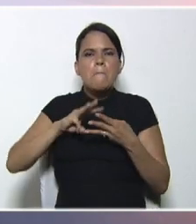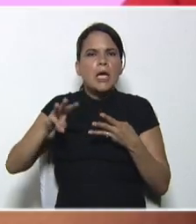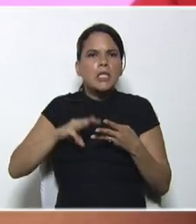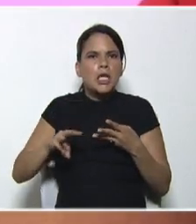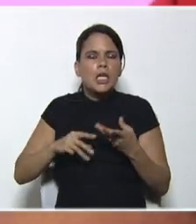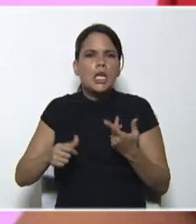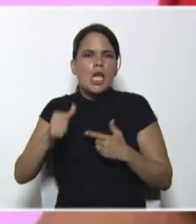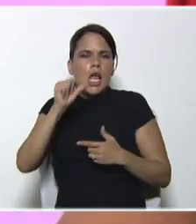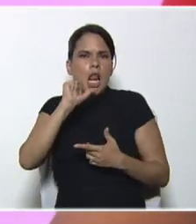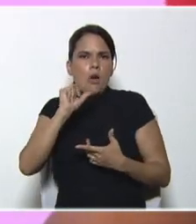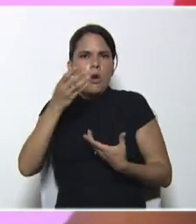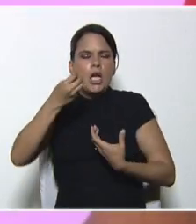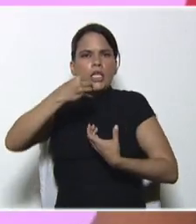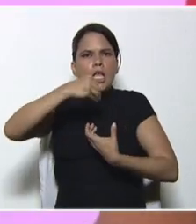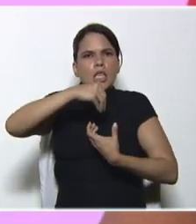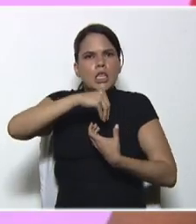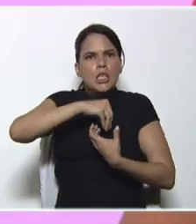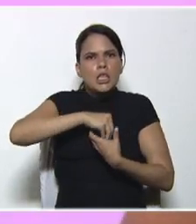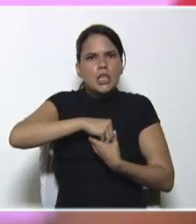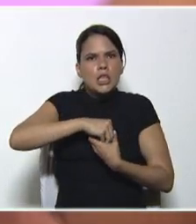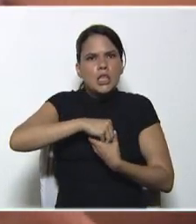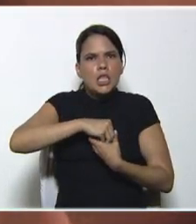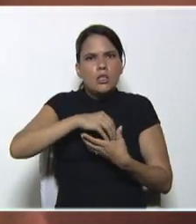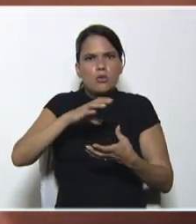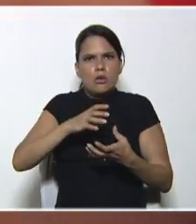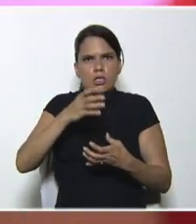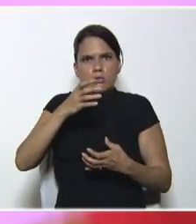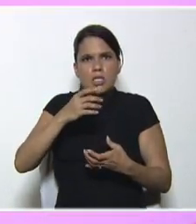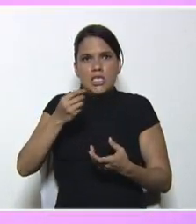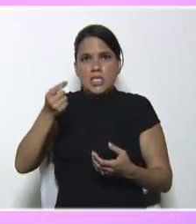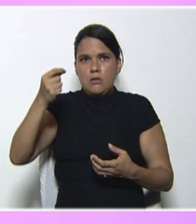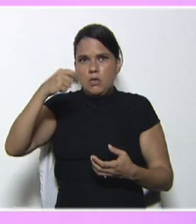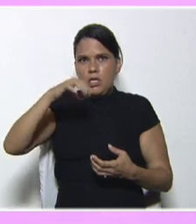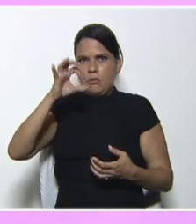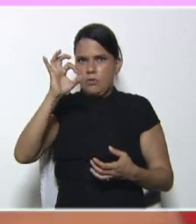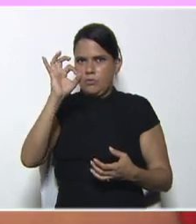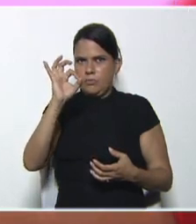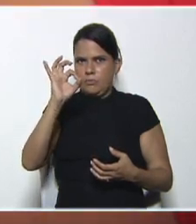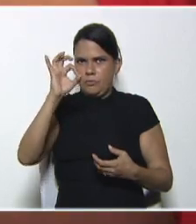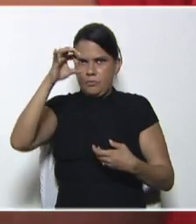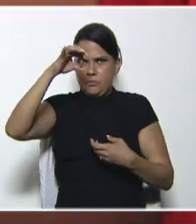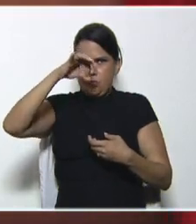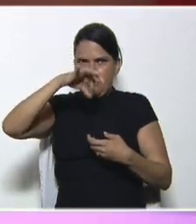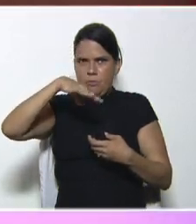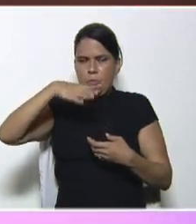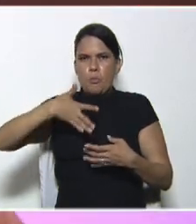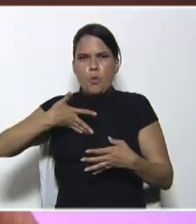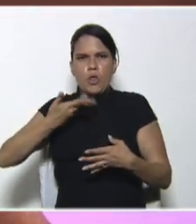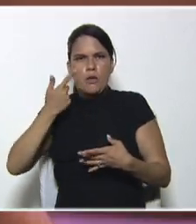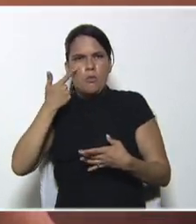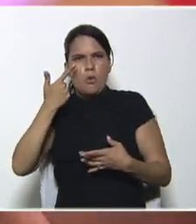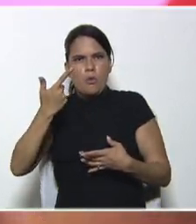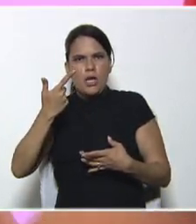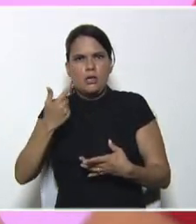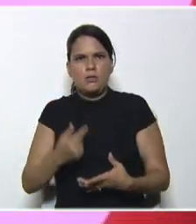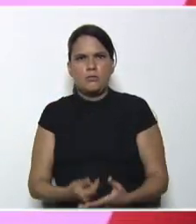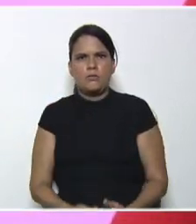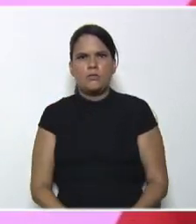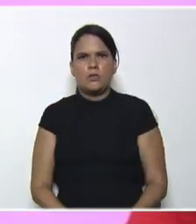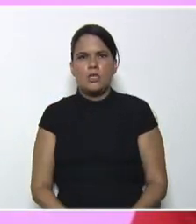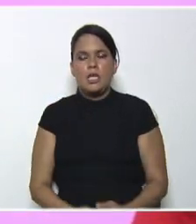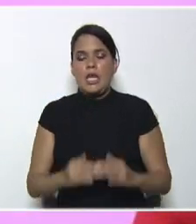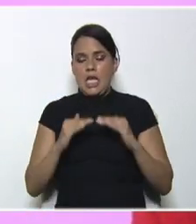del recipiente. Si colocamos esta pequeña esfera dentro del recipiente, podemos ver